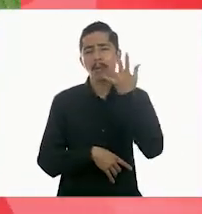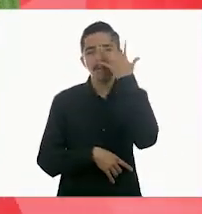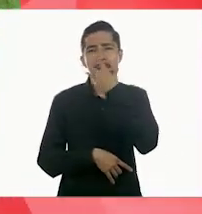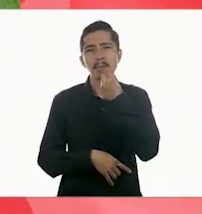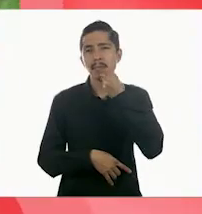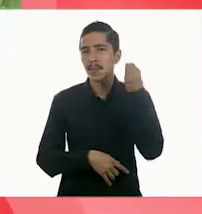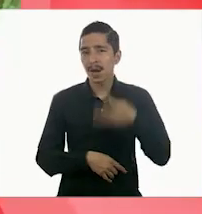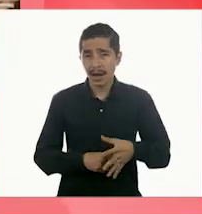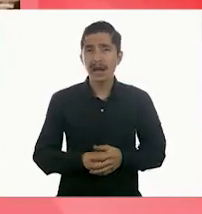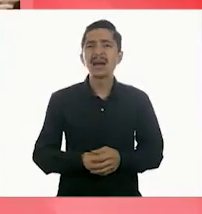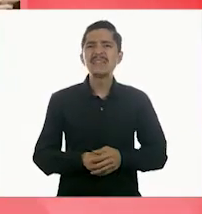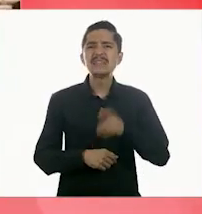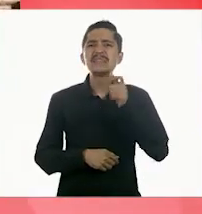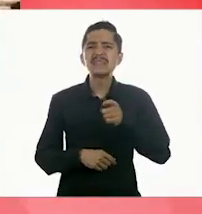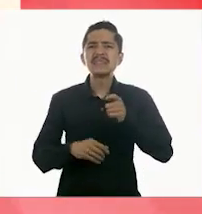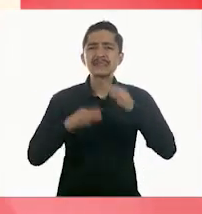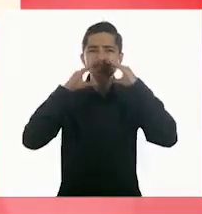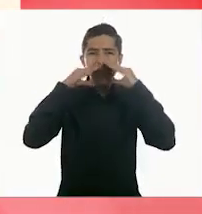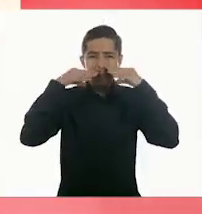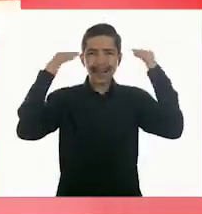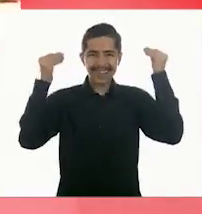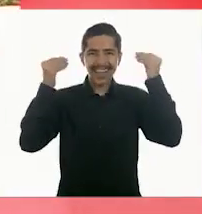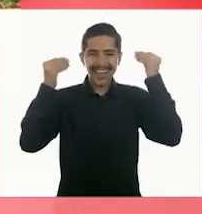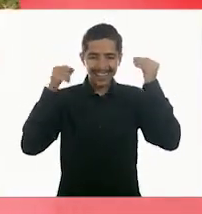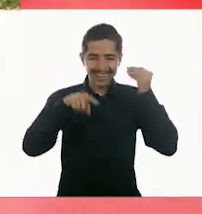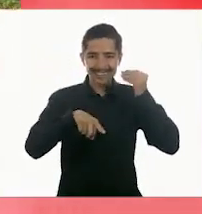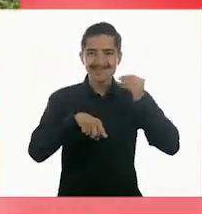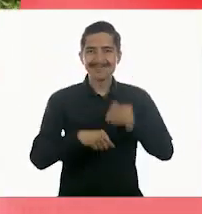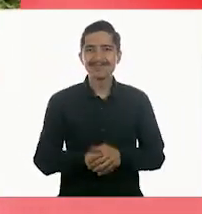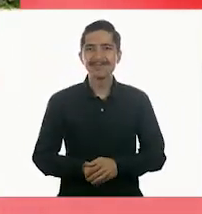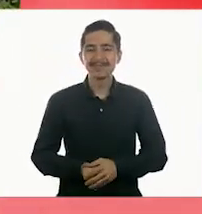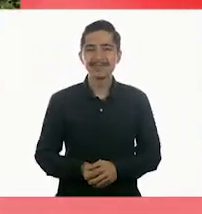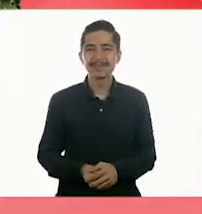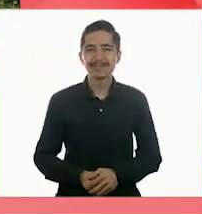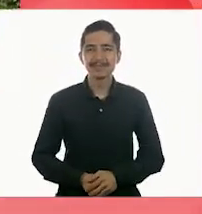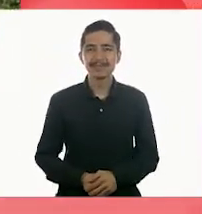belleza. Emiliano Zapata.